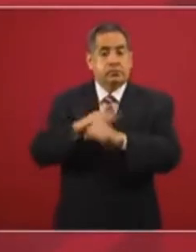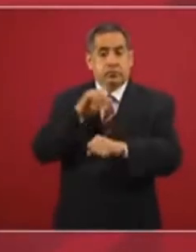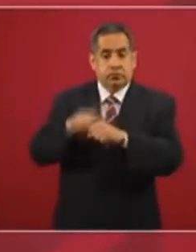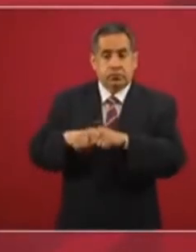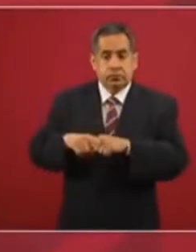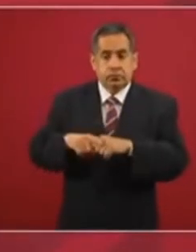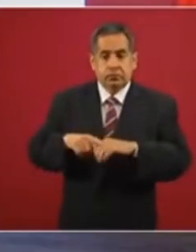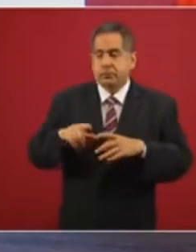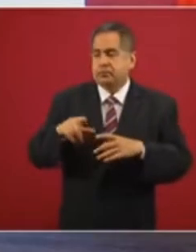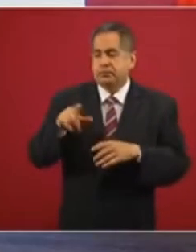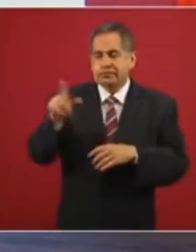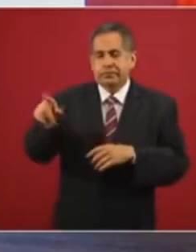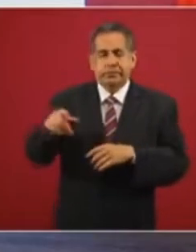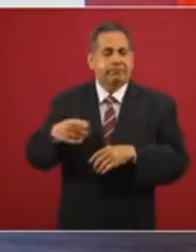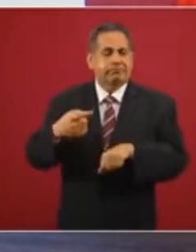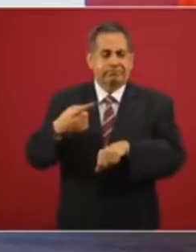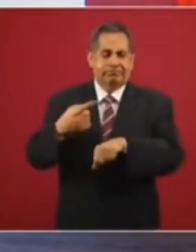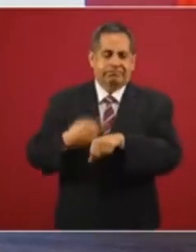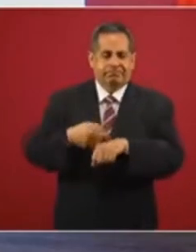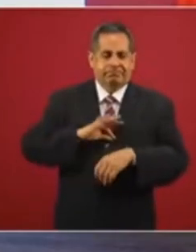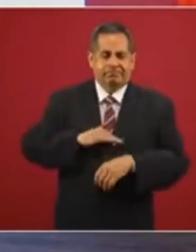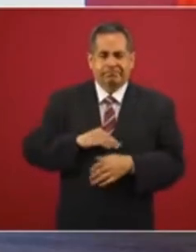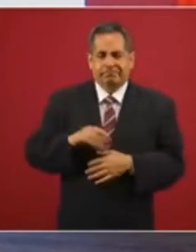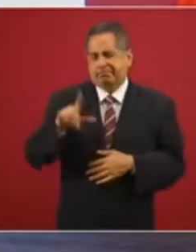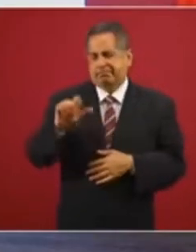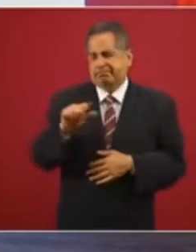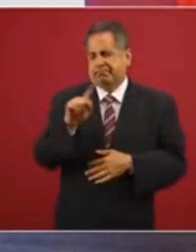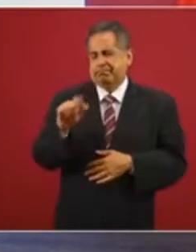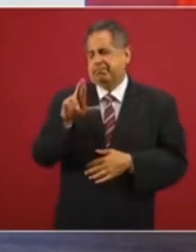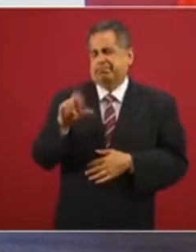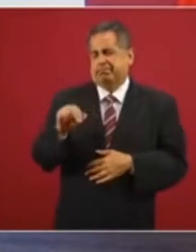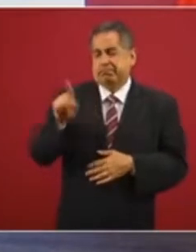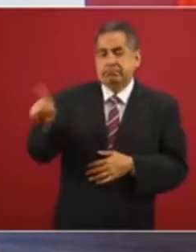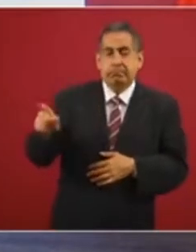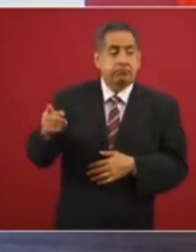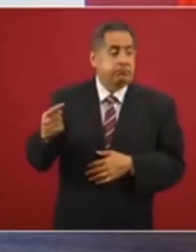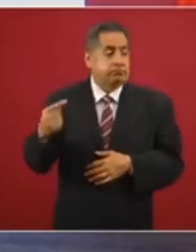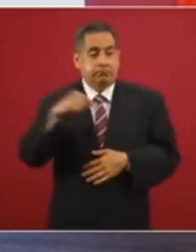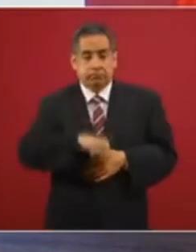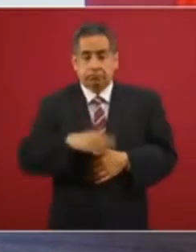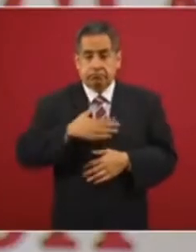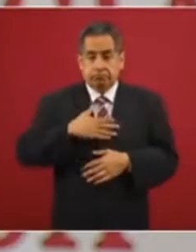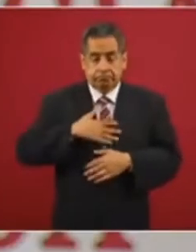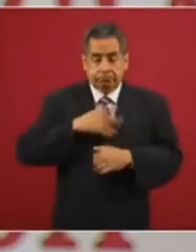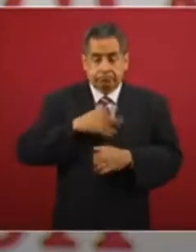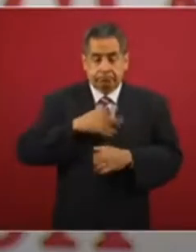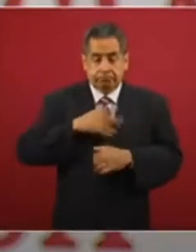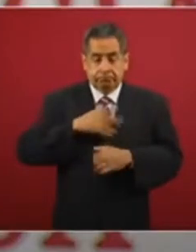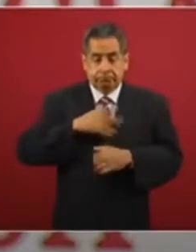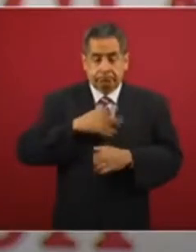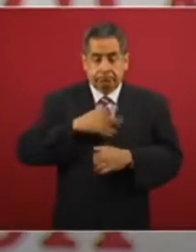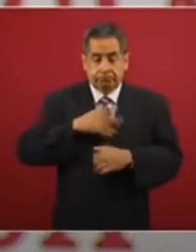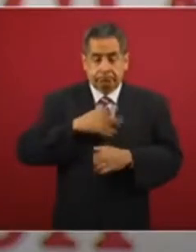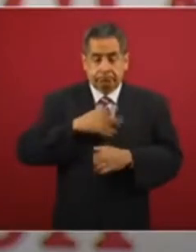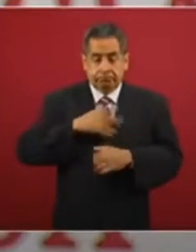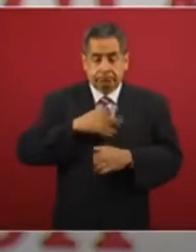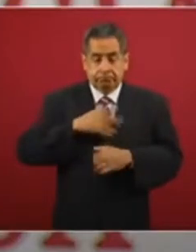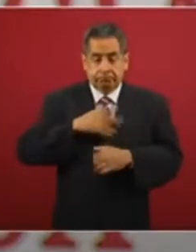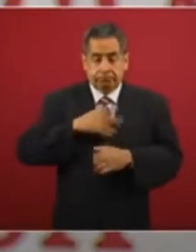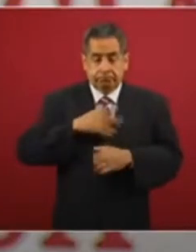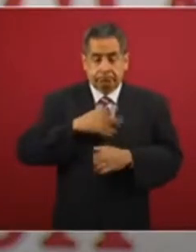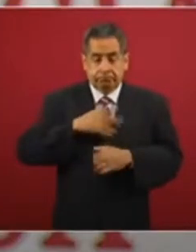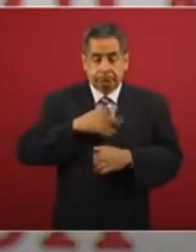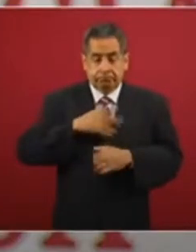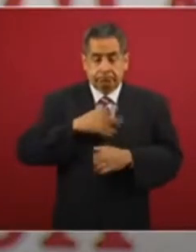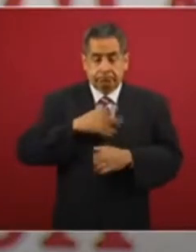Infecciosas Lázaro Spallanza Sani para que nuestro país participe. Yesterday they notified